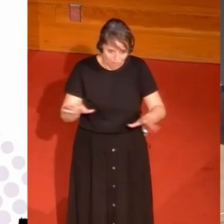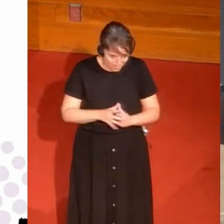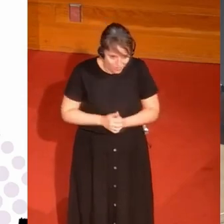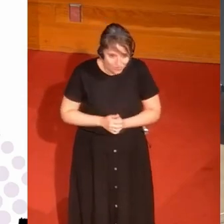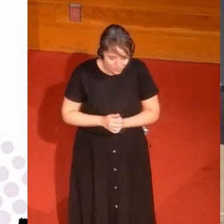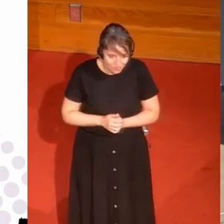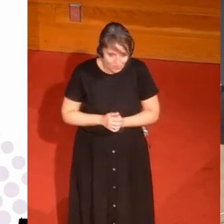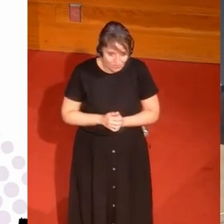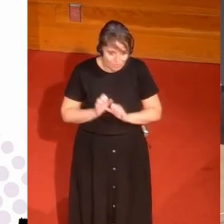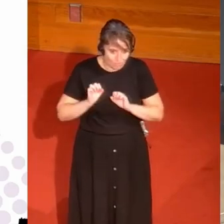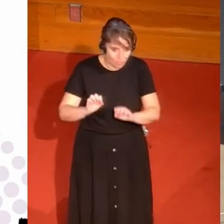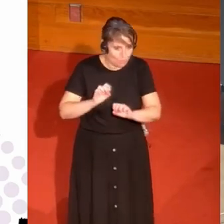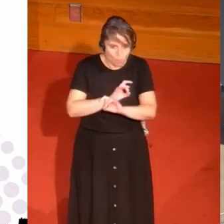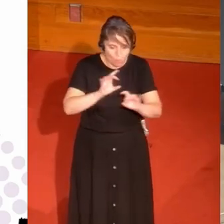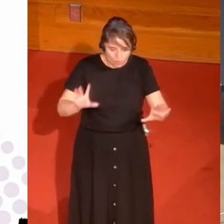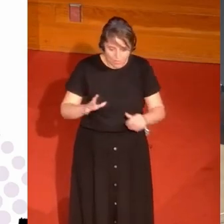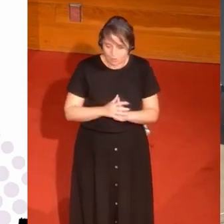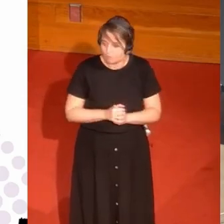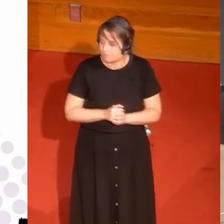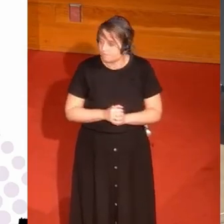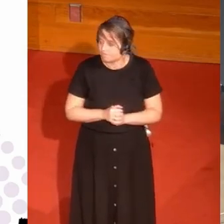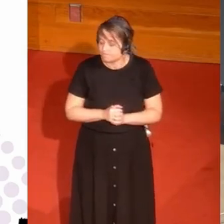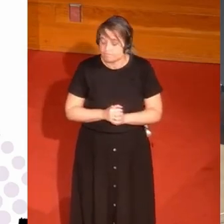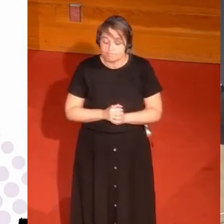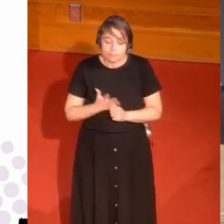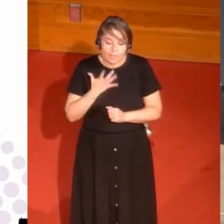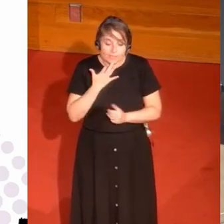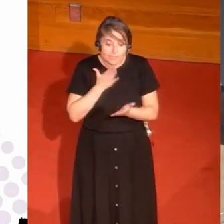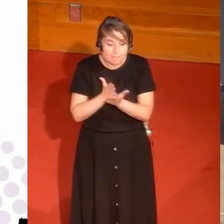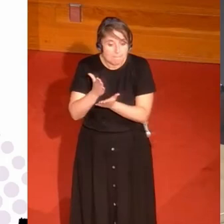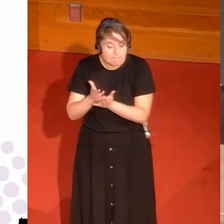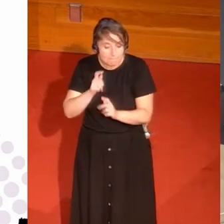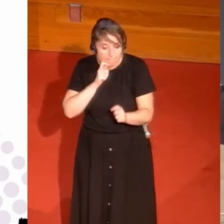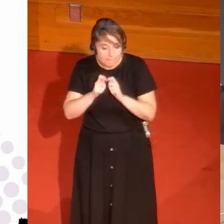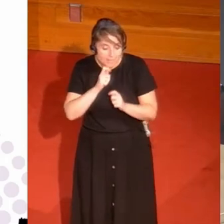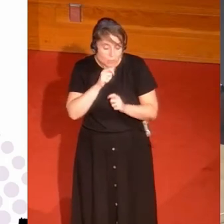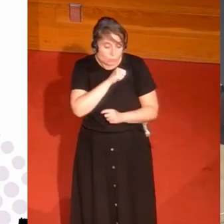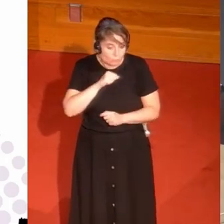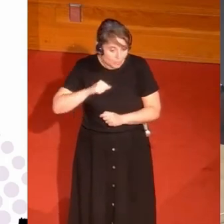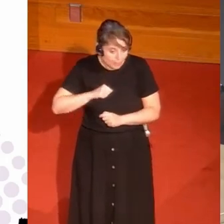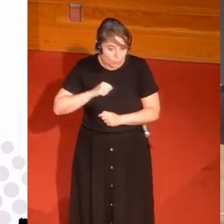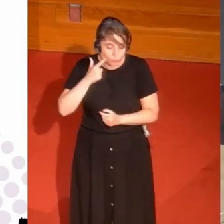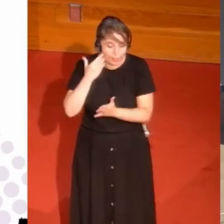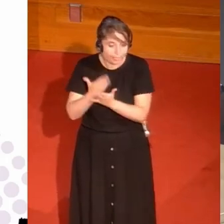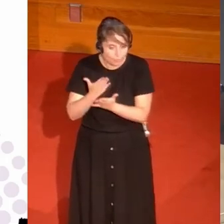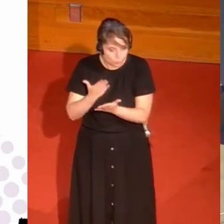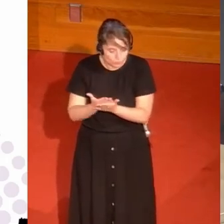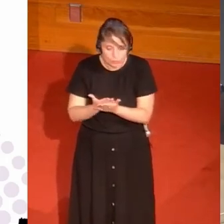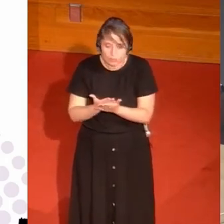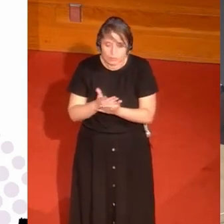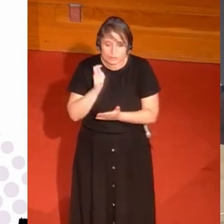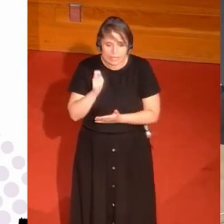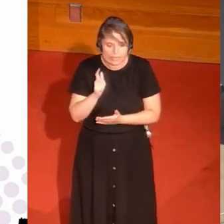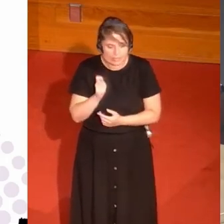es lo que es eh por parte de medios privados eh Y eso está demostrado en muchas ocasiones